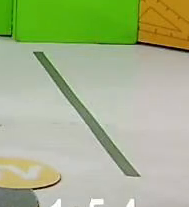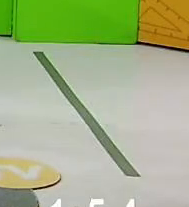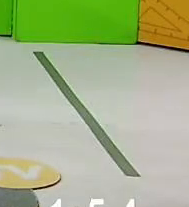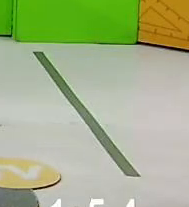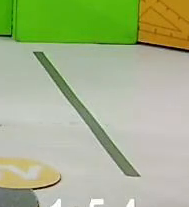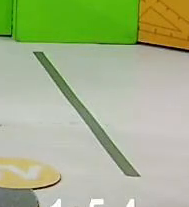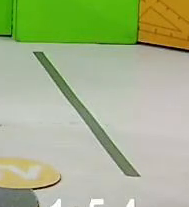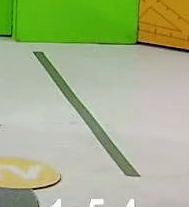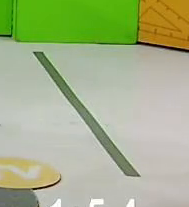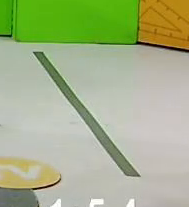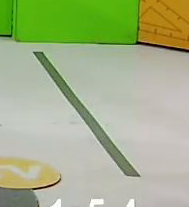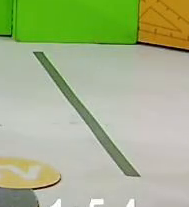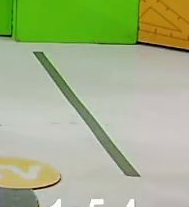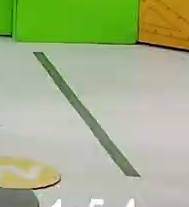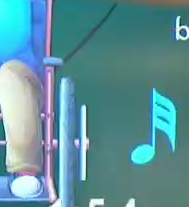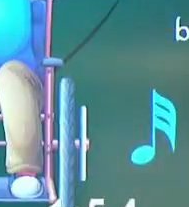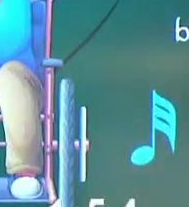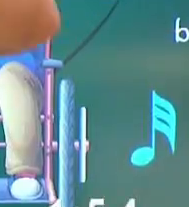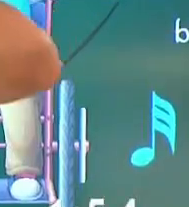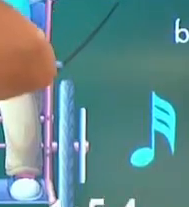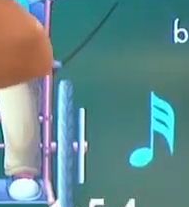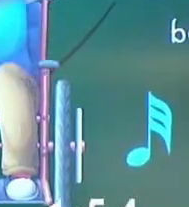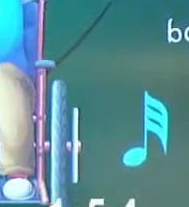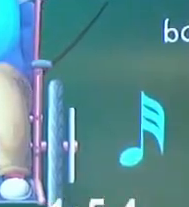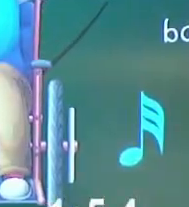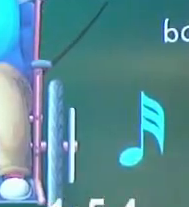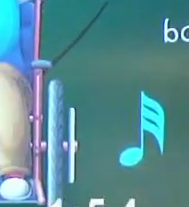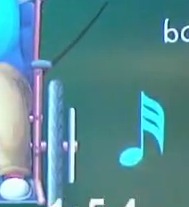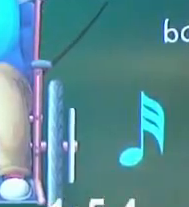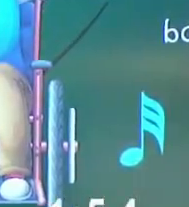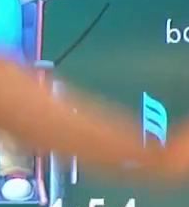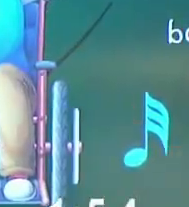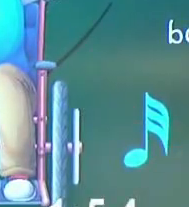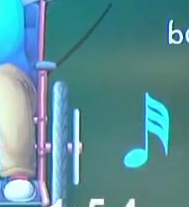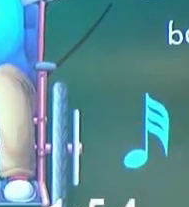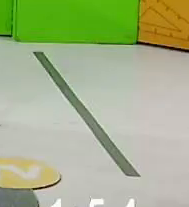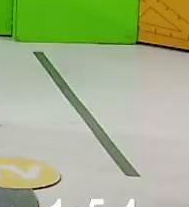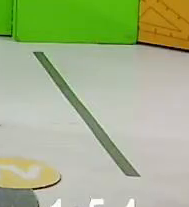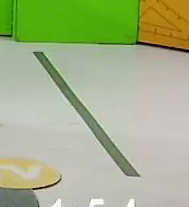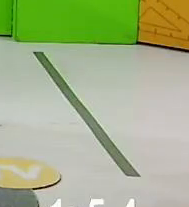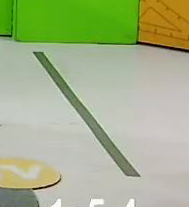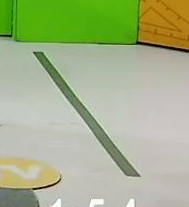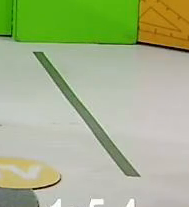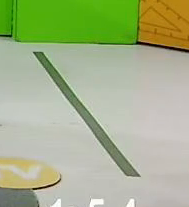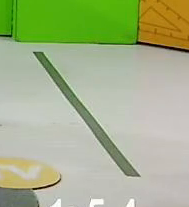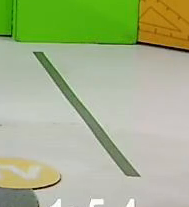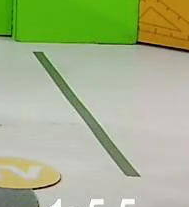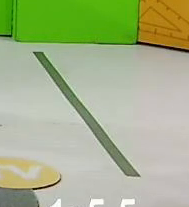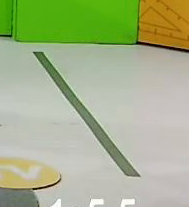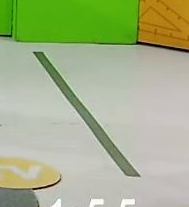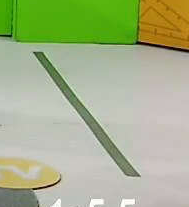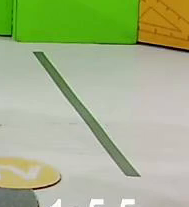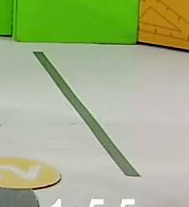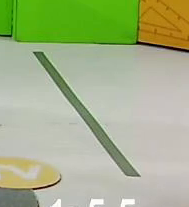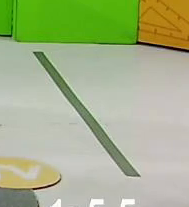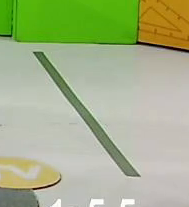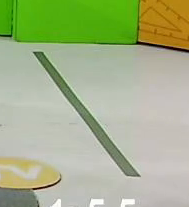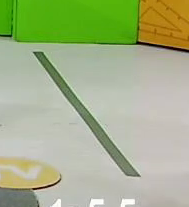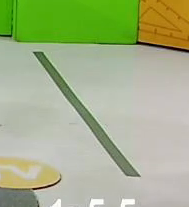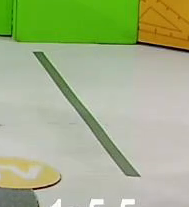tres, en cuatro. Y en uno, en dos, en tres, en cuatro. Y la coreografía quiere decir